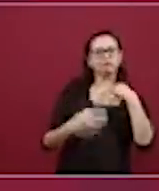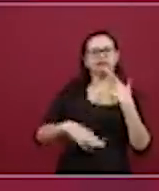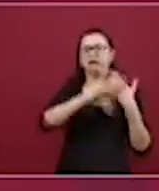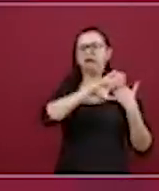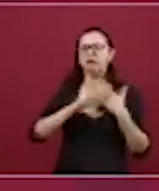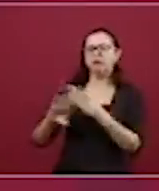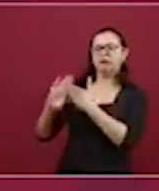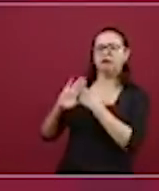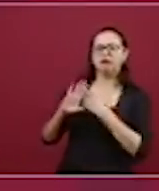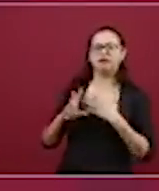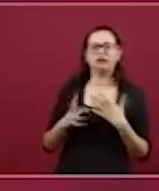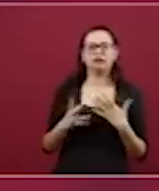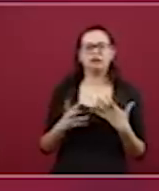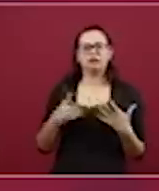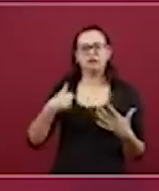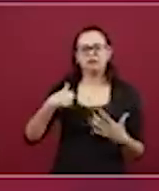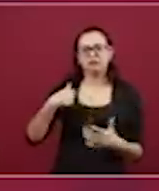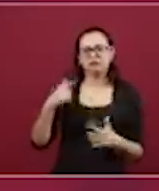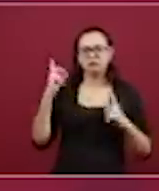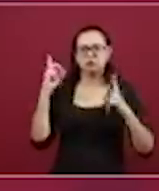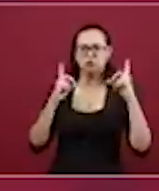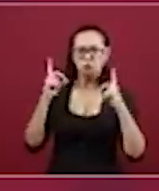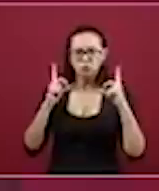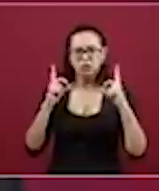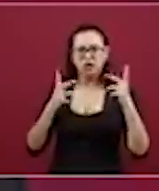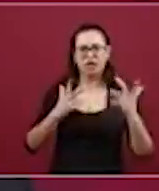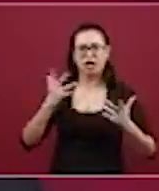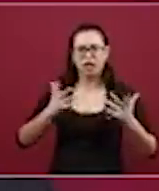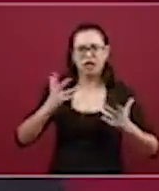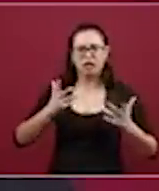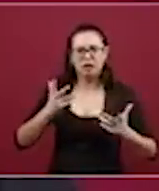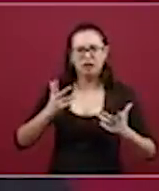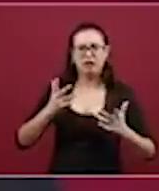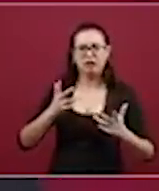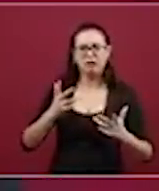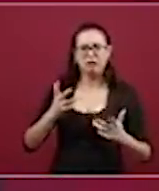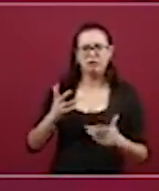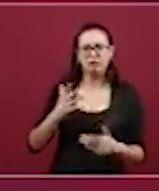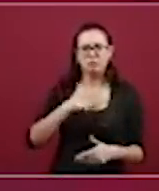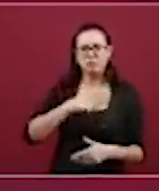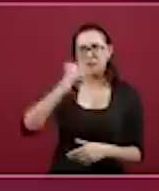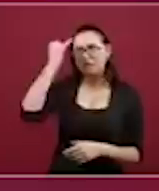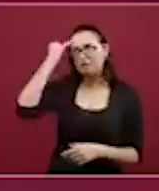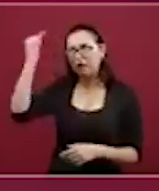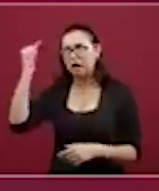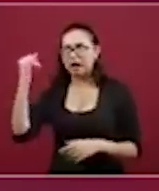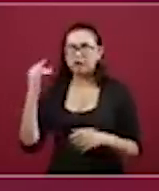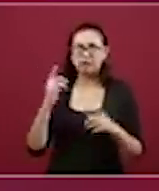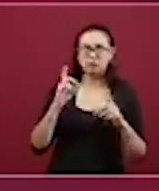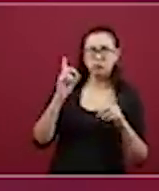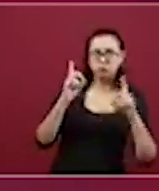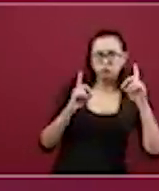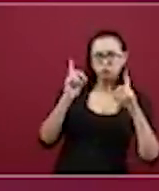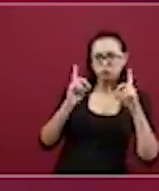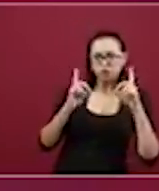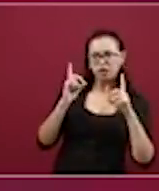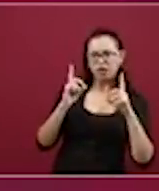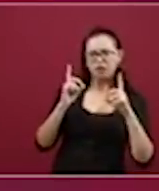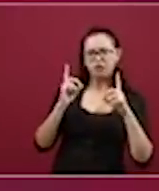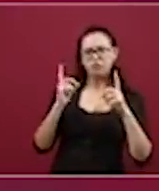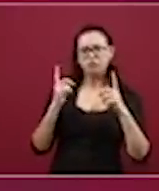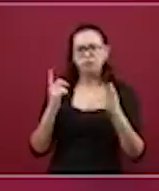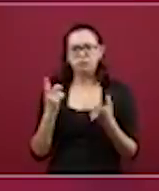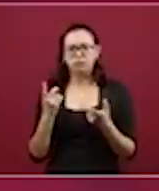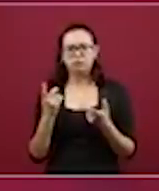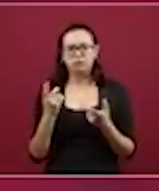pensando que iba yo a titubear acerca de mis posturas, y me preguntaron